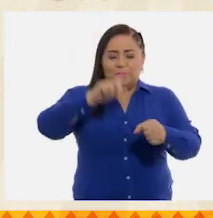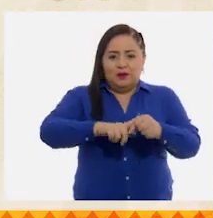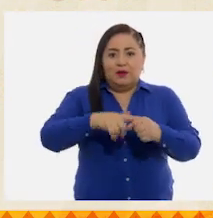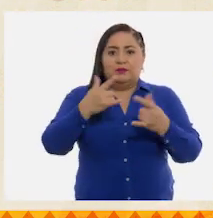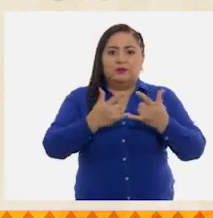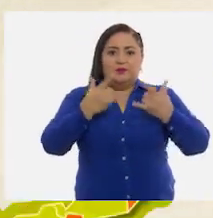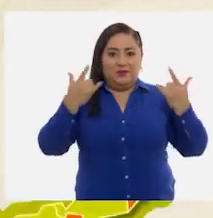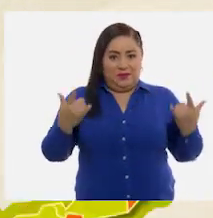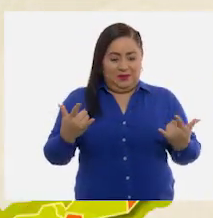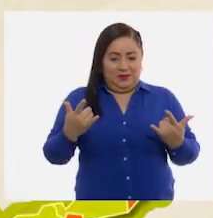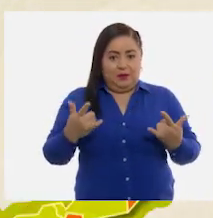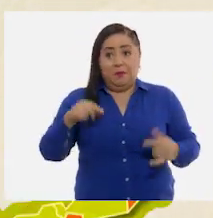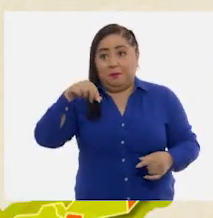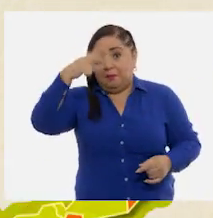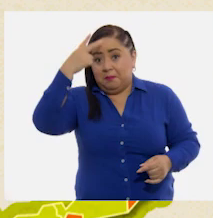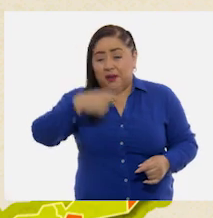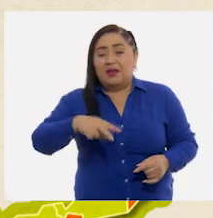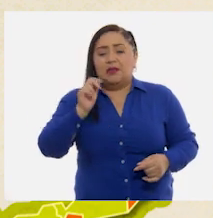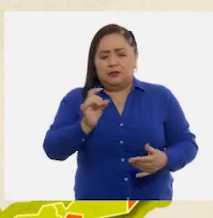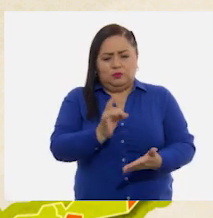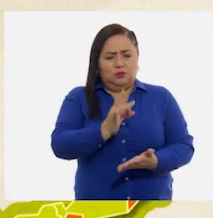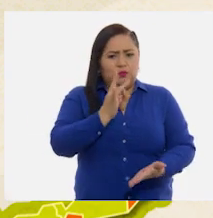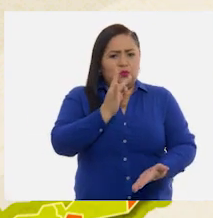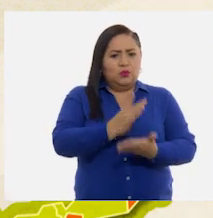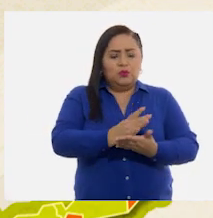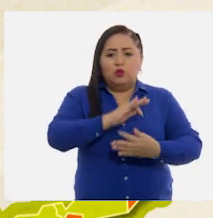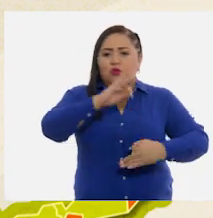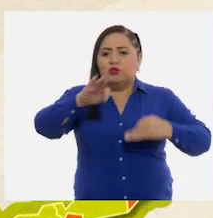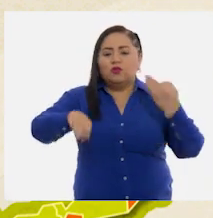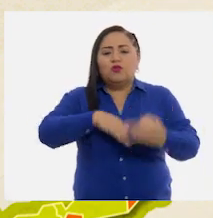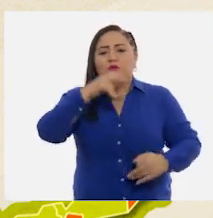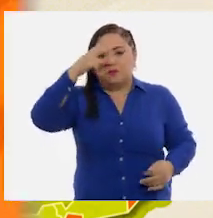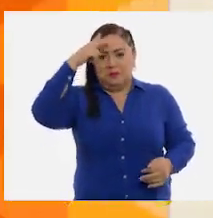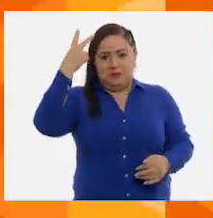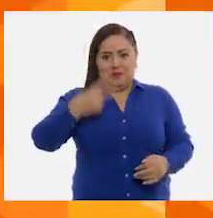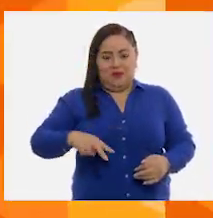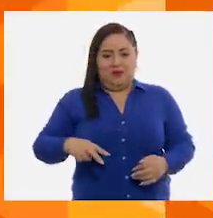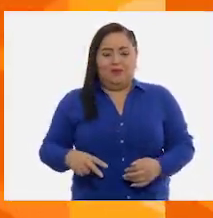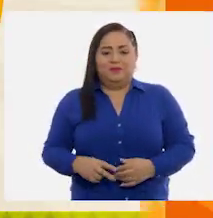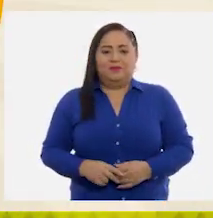e históricas. México es único y todos somos México.